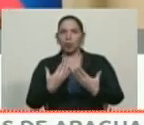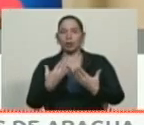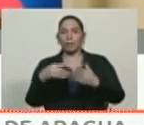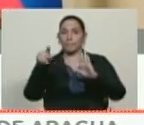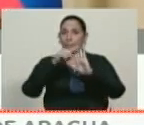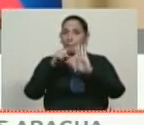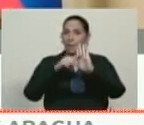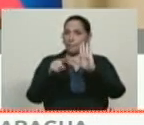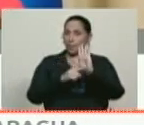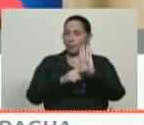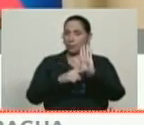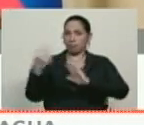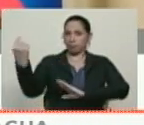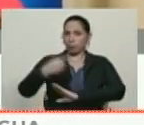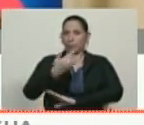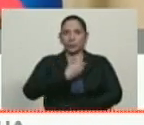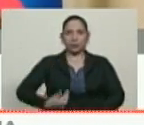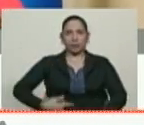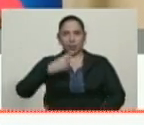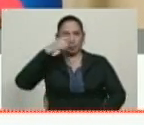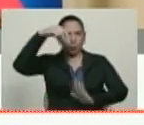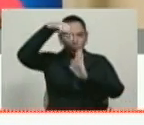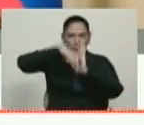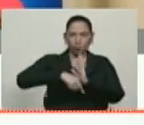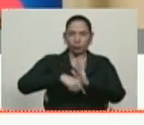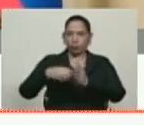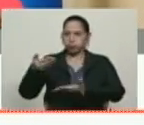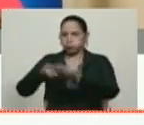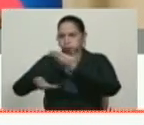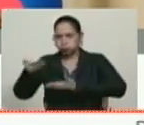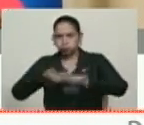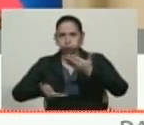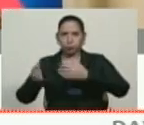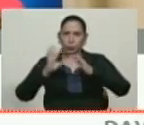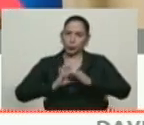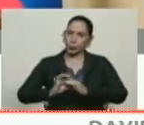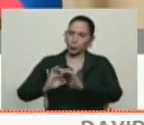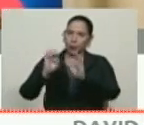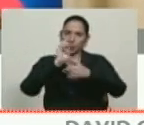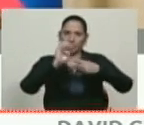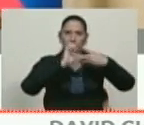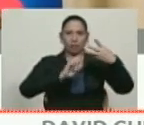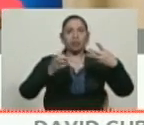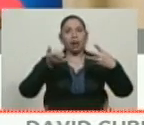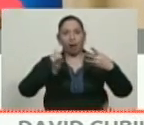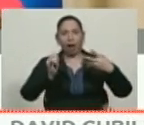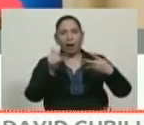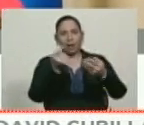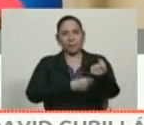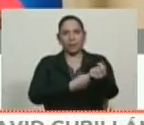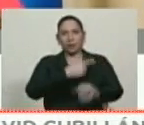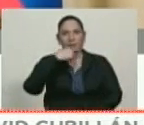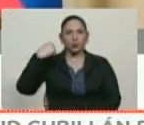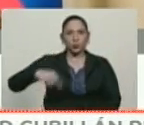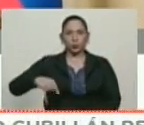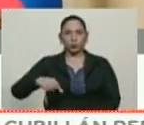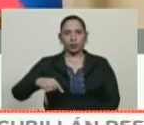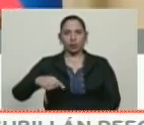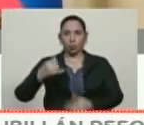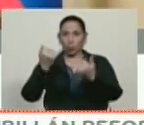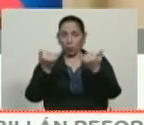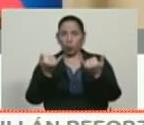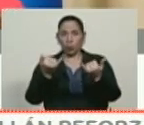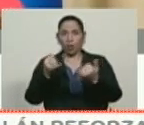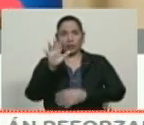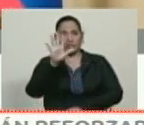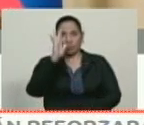instrucciones del presidente Maduro de profundizar la relación y la asociación estratégica que tenemos con la hermana Rusia. Recientemente, el 5